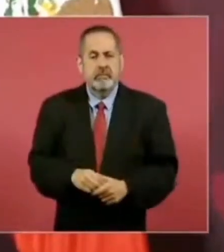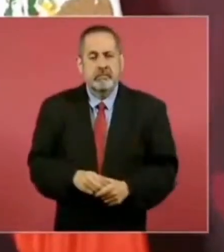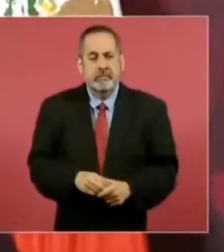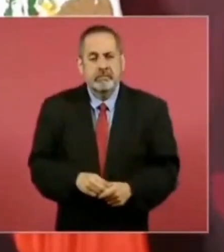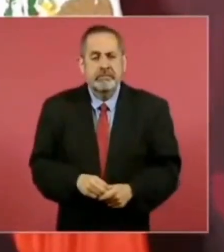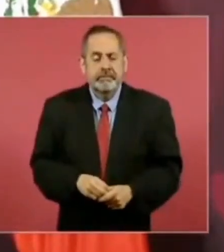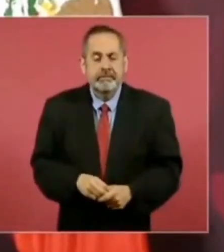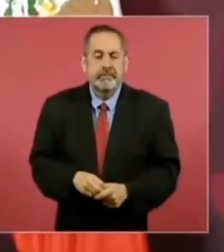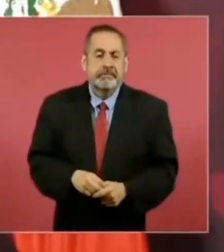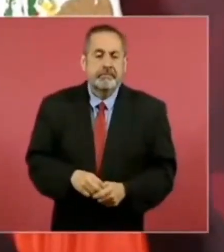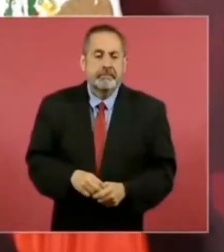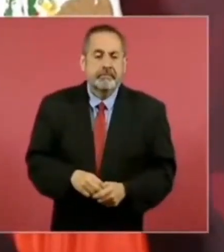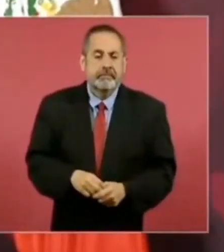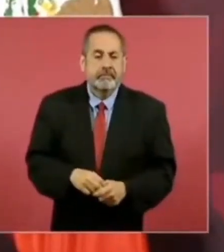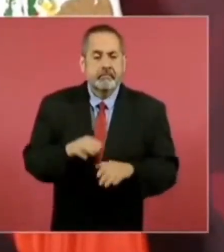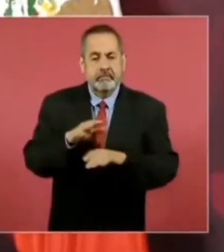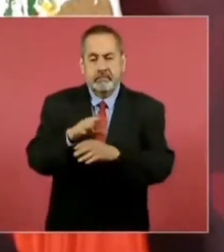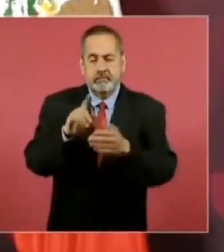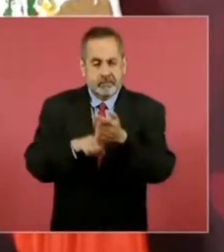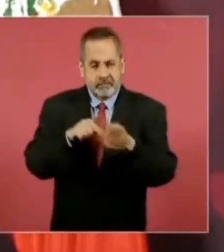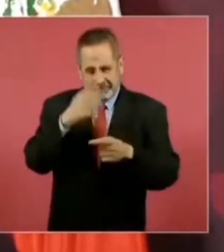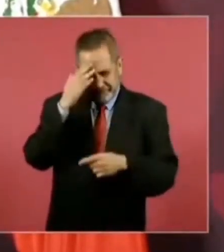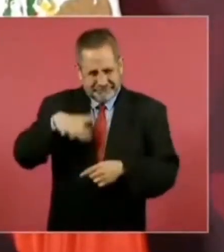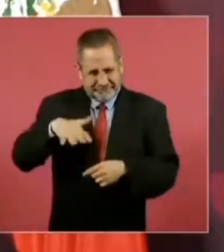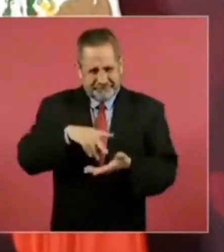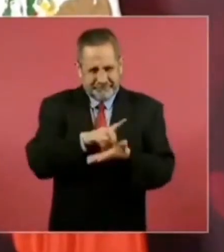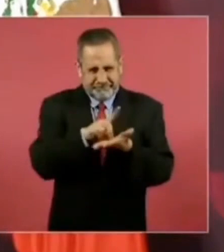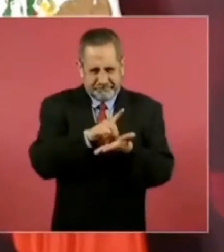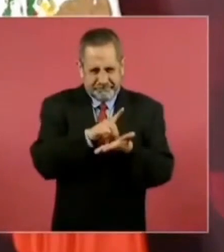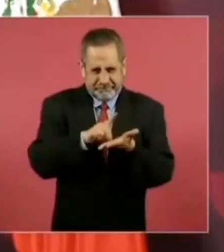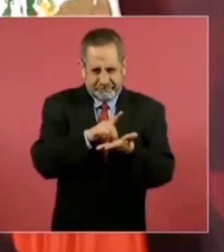poniendo sobre lo del consumo de la droga.